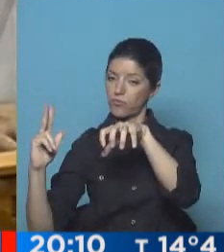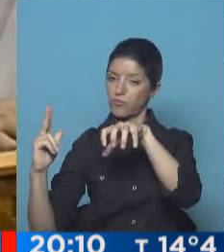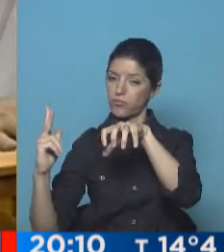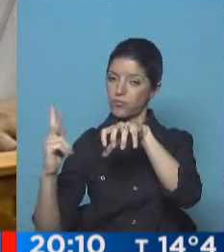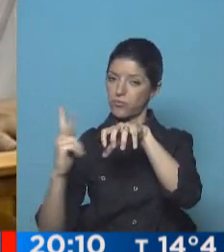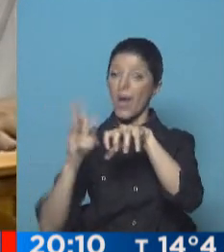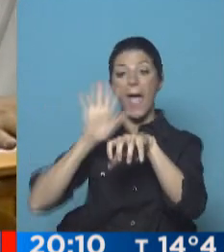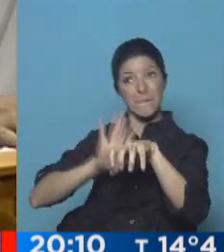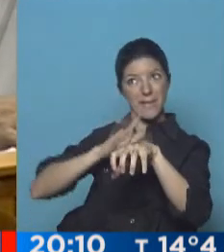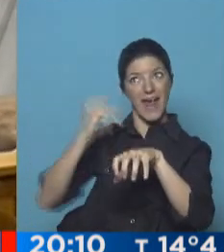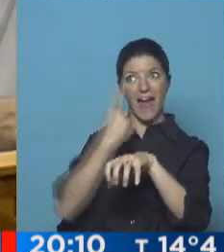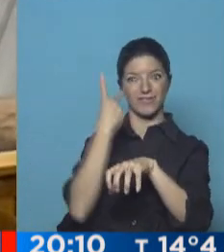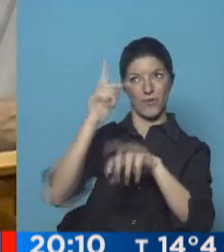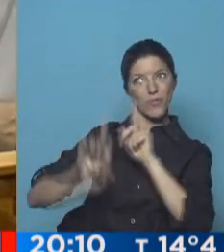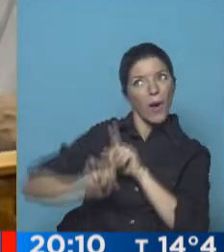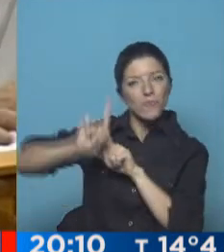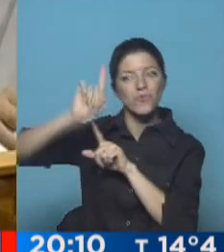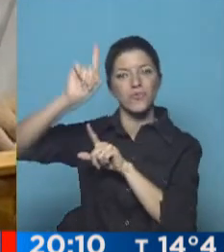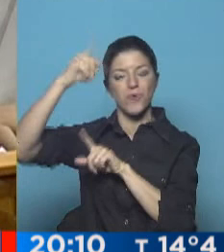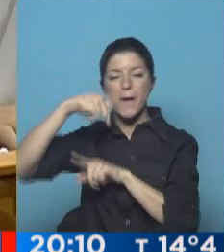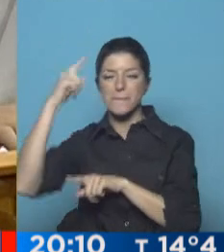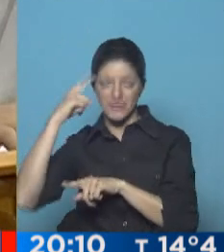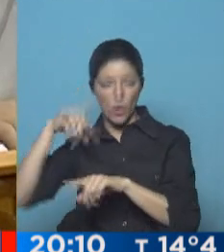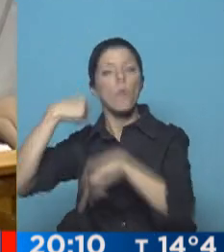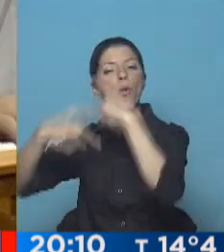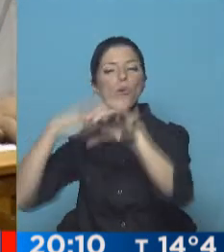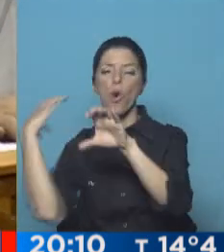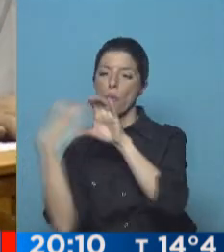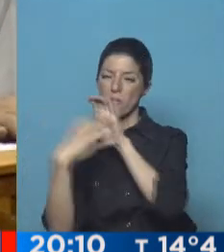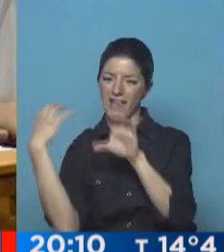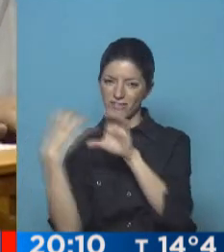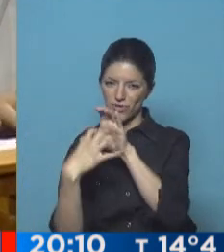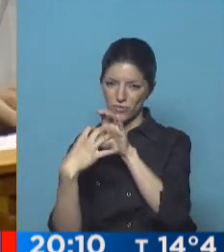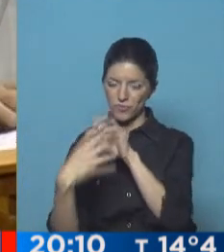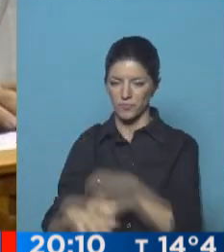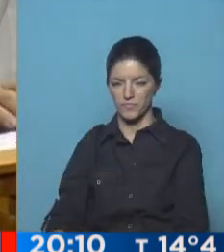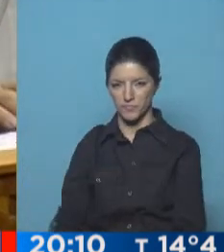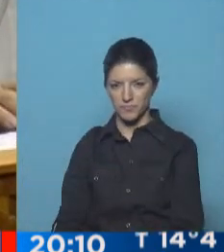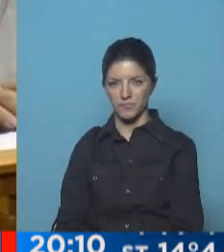por el ARSAT-2 con el deseo de seguir comunicando a América.